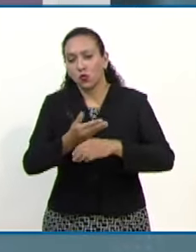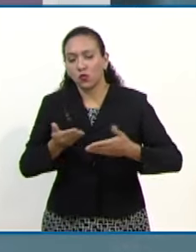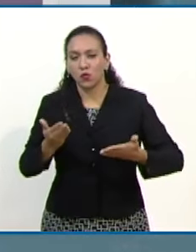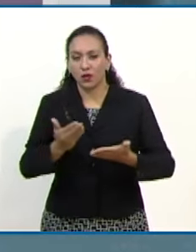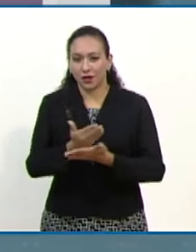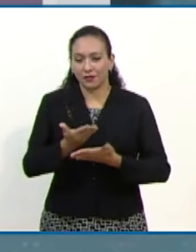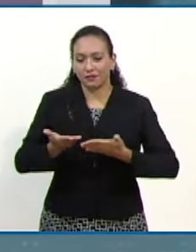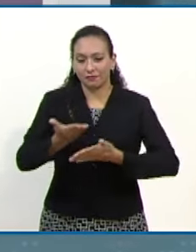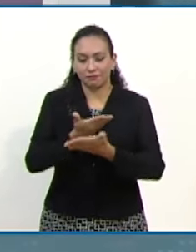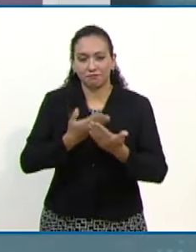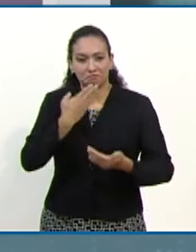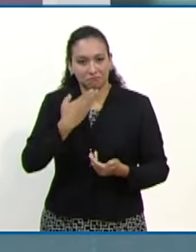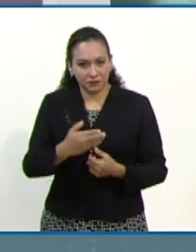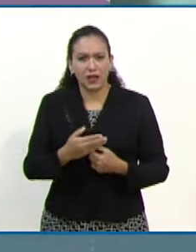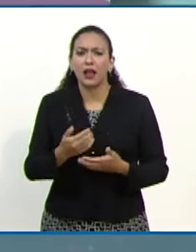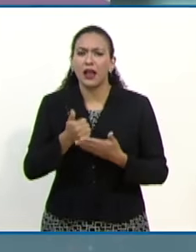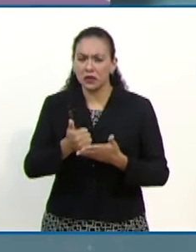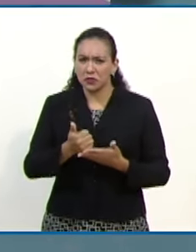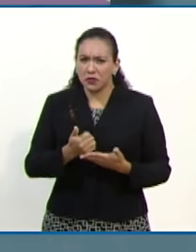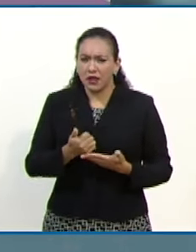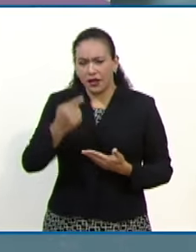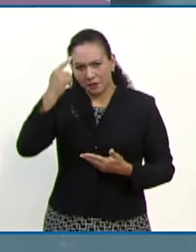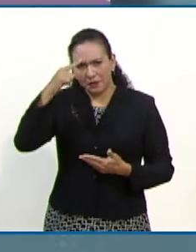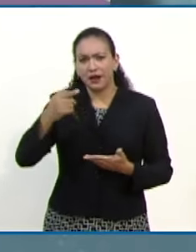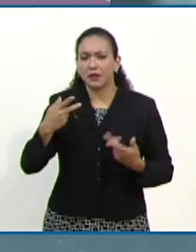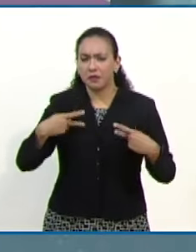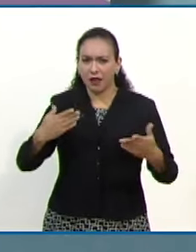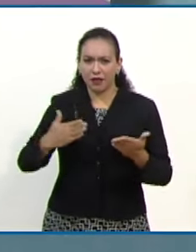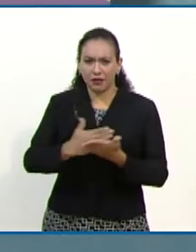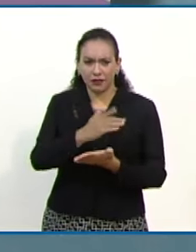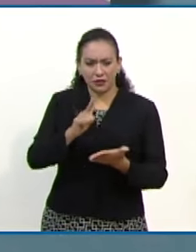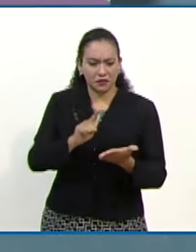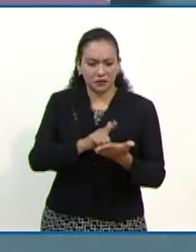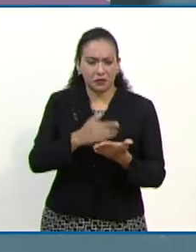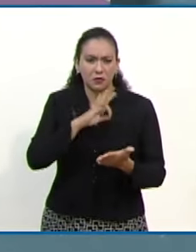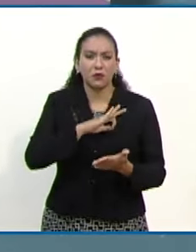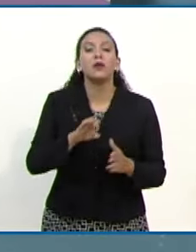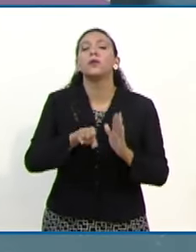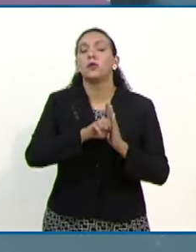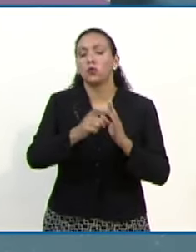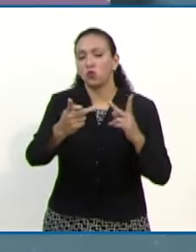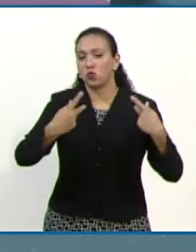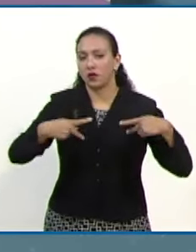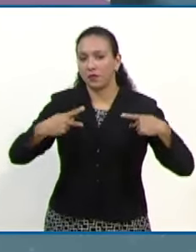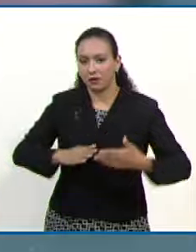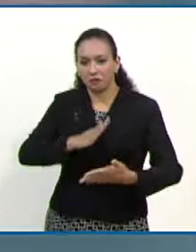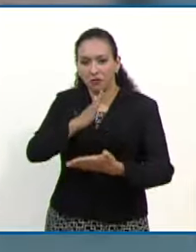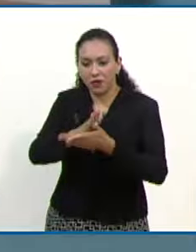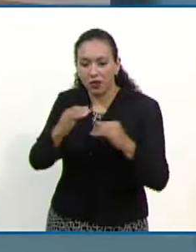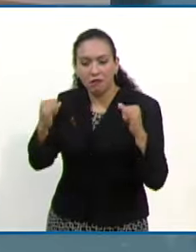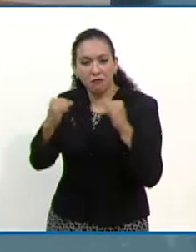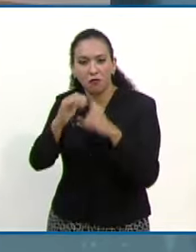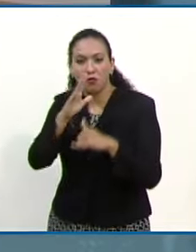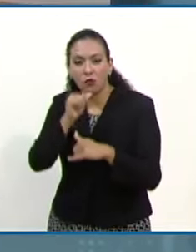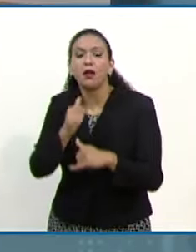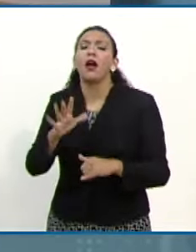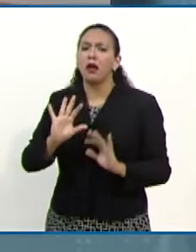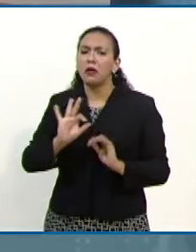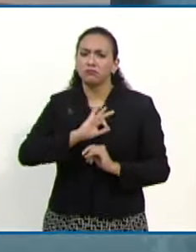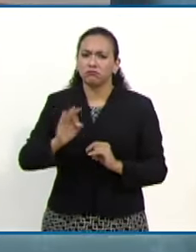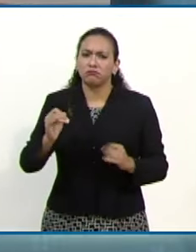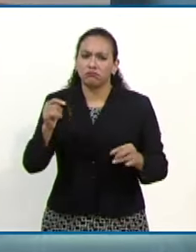la justicia desde cualquier lugar, pues en caso de no poder acudir a las instalaciones del Centro de Justicia Alternativa, se puede acceder